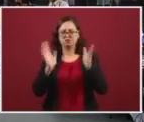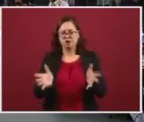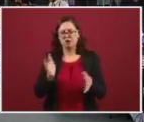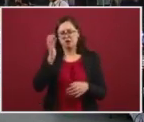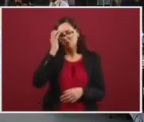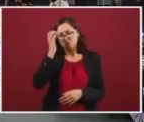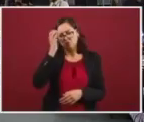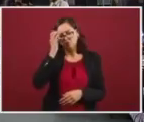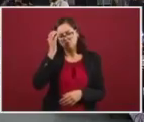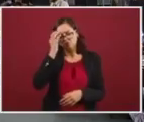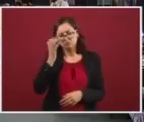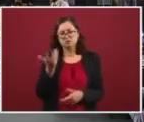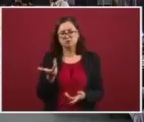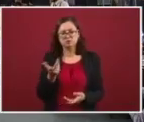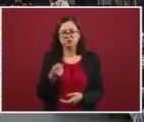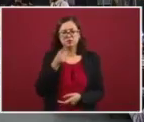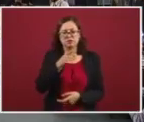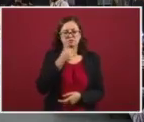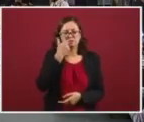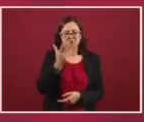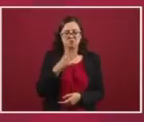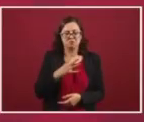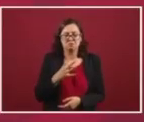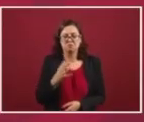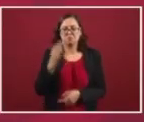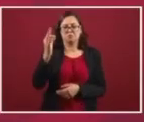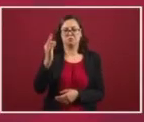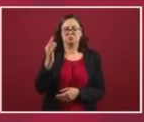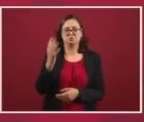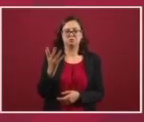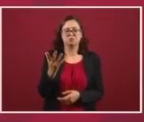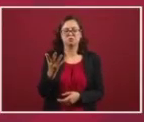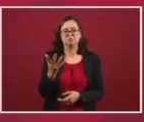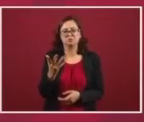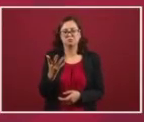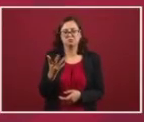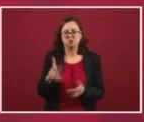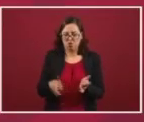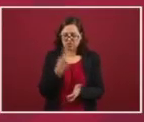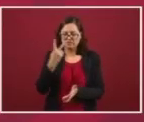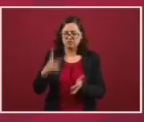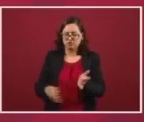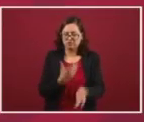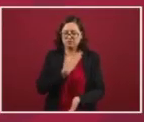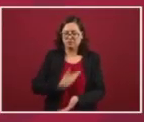Él buscó la reelección. Intervinieron otros factores también.